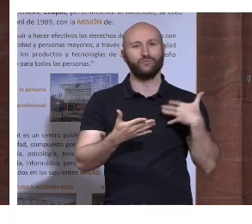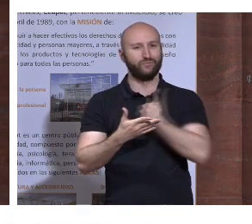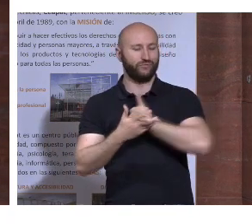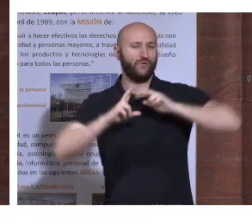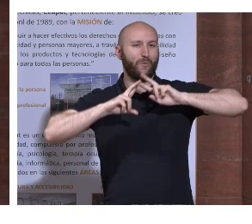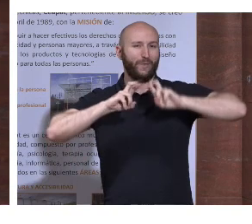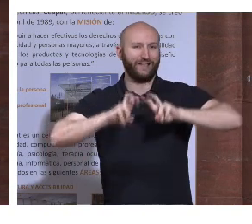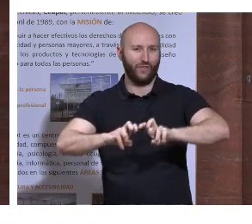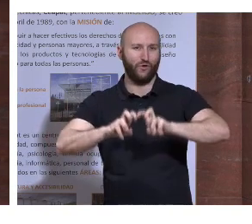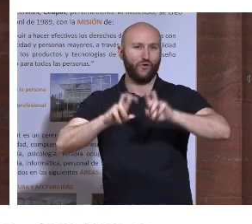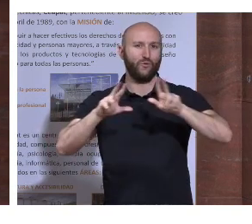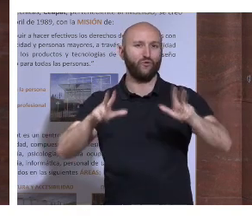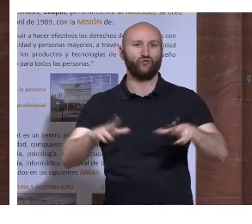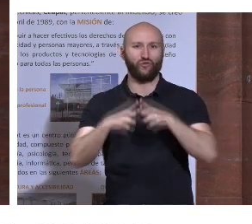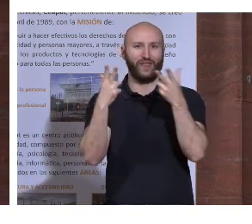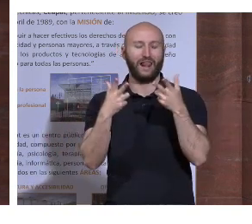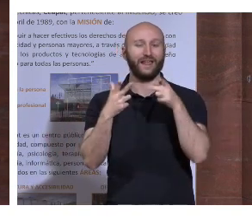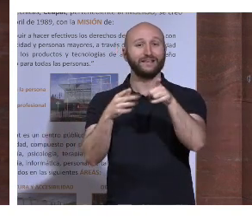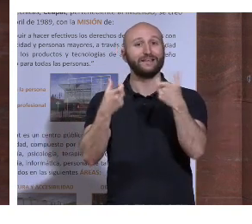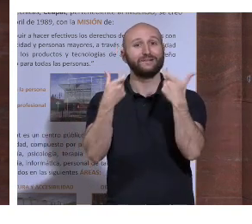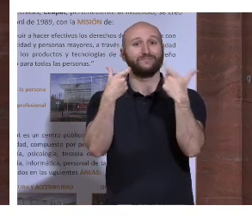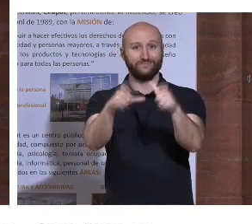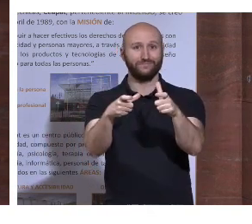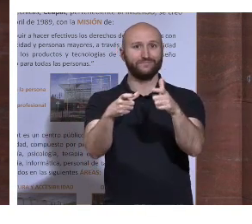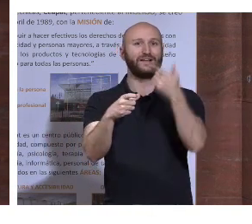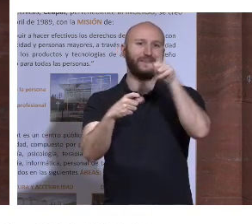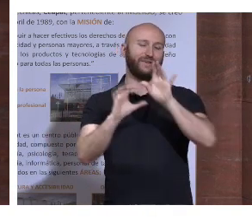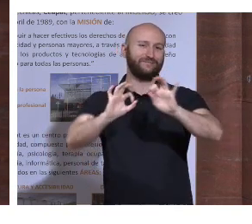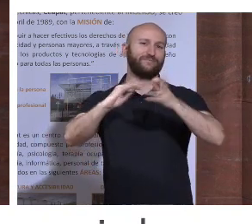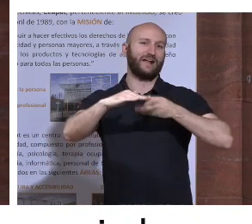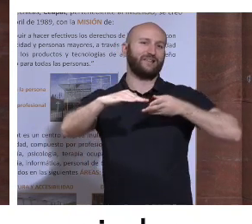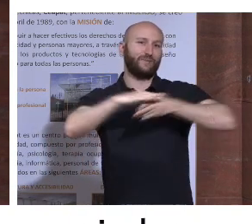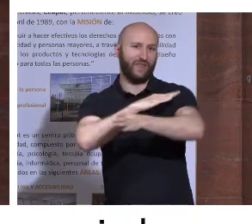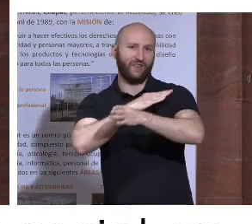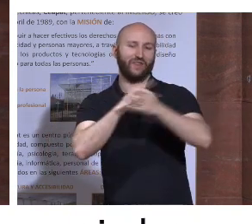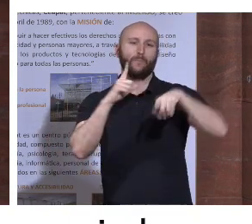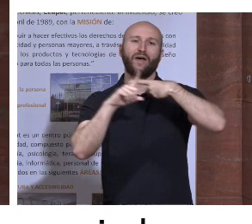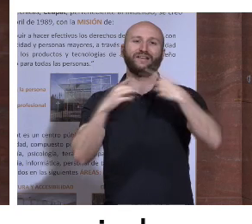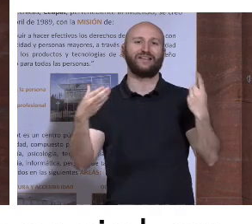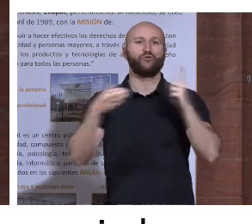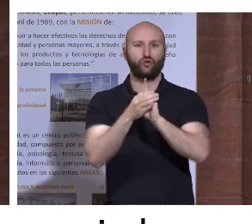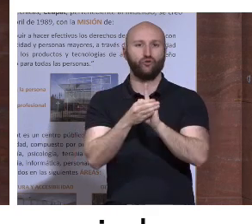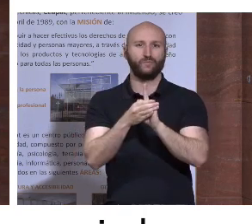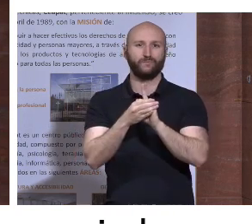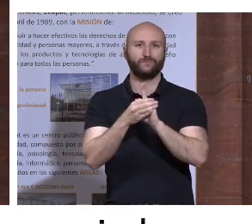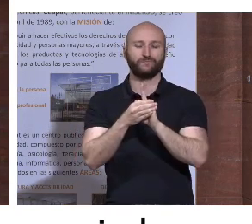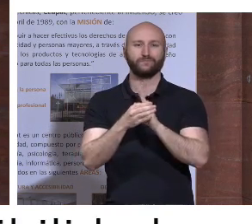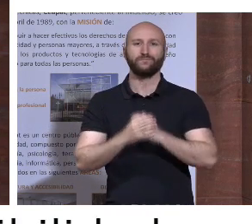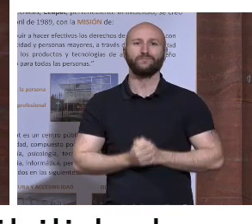como investigador social en este campo también de la accesibilidad y de la inclusión.